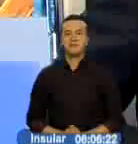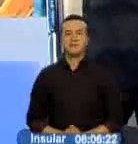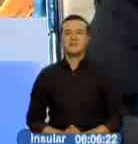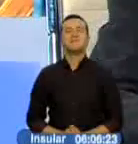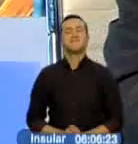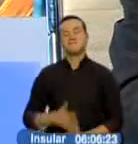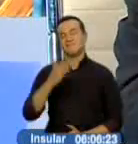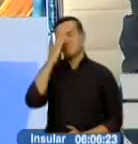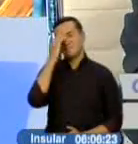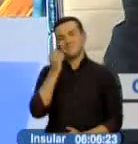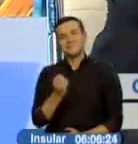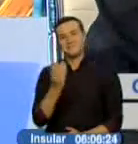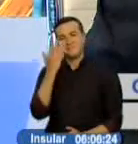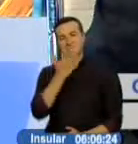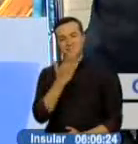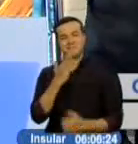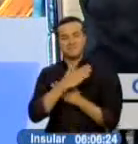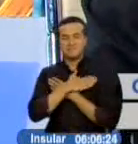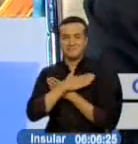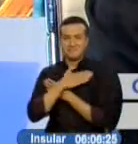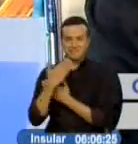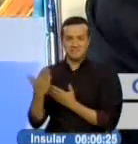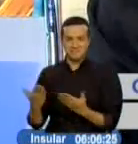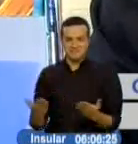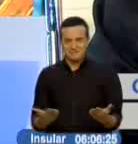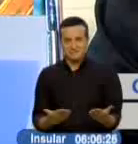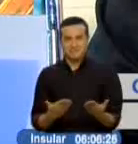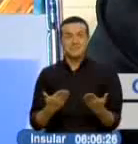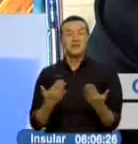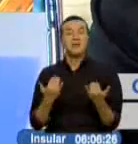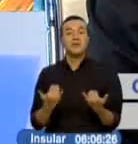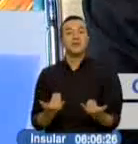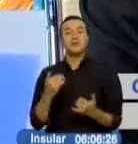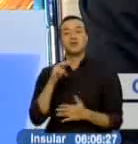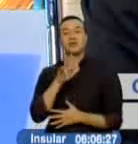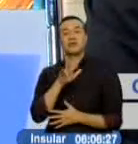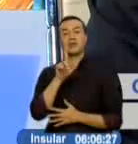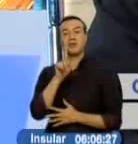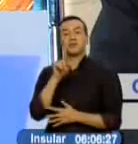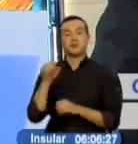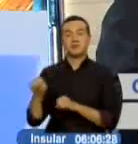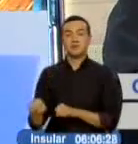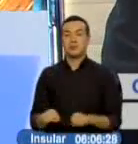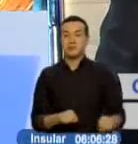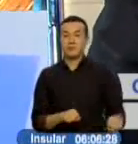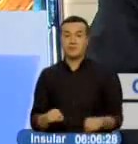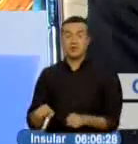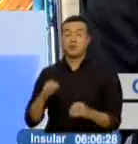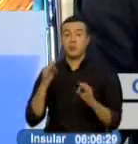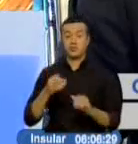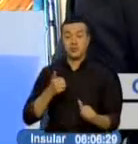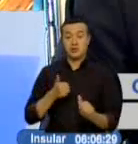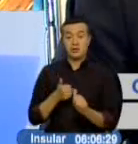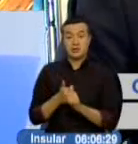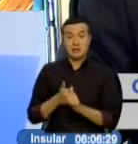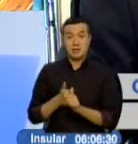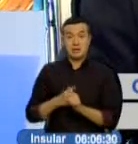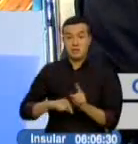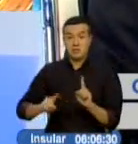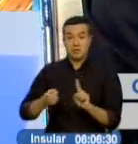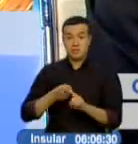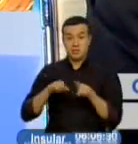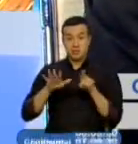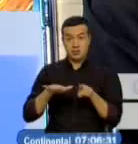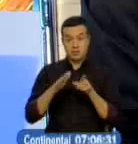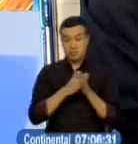Muy buenos días, amigos televidentes. Bienvenidos a Pensamiento Crítico en este 31 de mayo, aproximándonos al cierre del primer